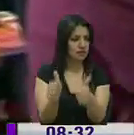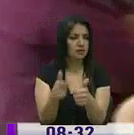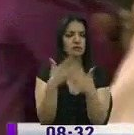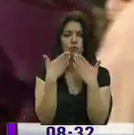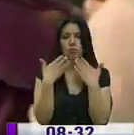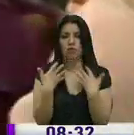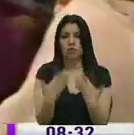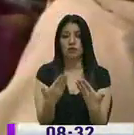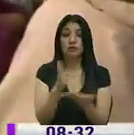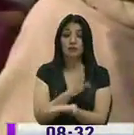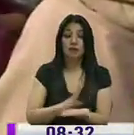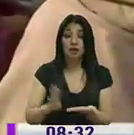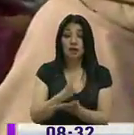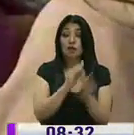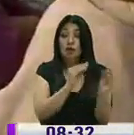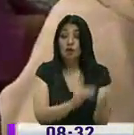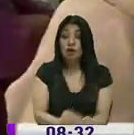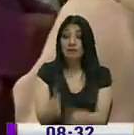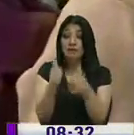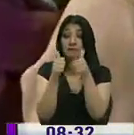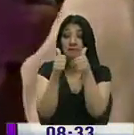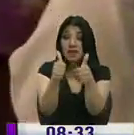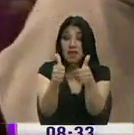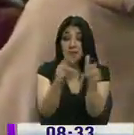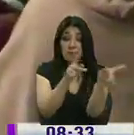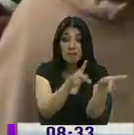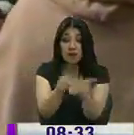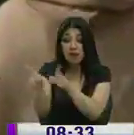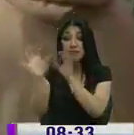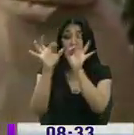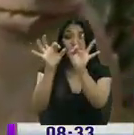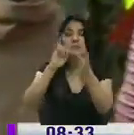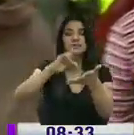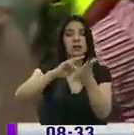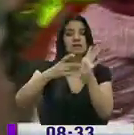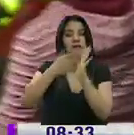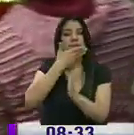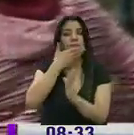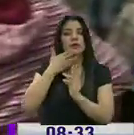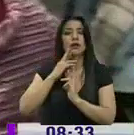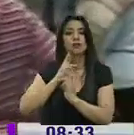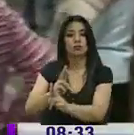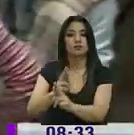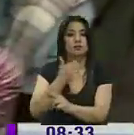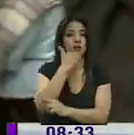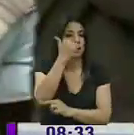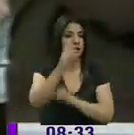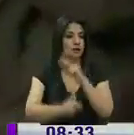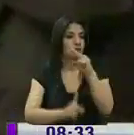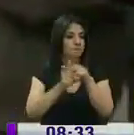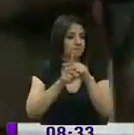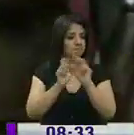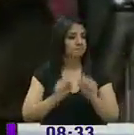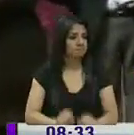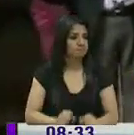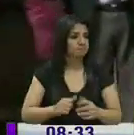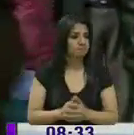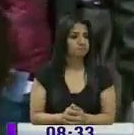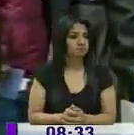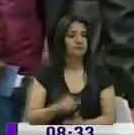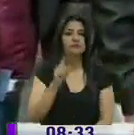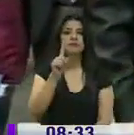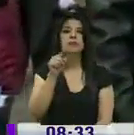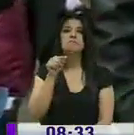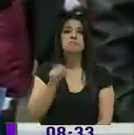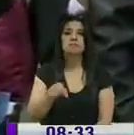el barrio organizado es el que más y mejor respuesta va a tener a cualquier eventualidad es alrededor de 1.000 cámaras